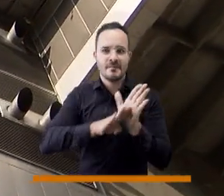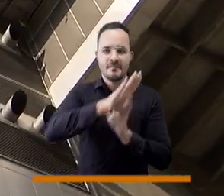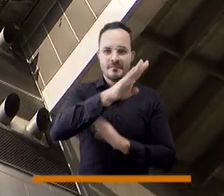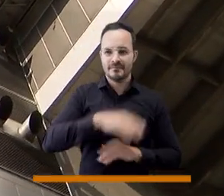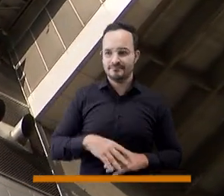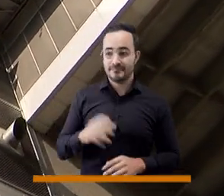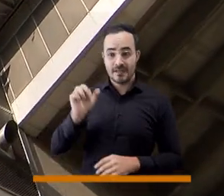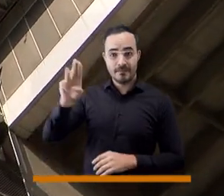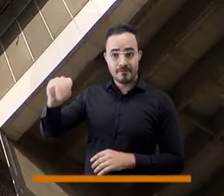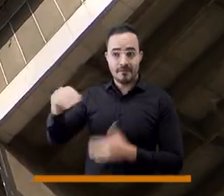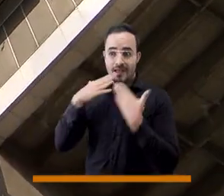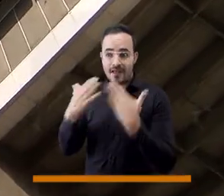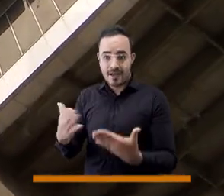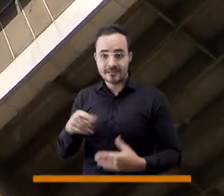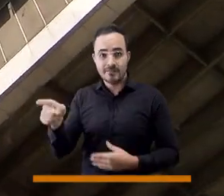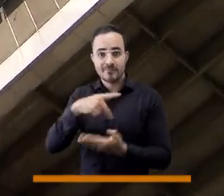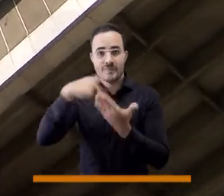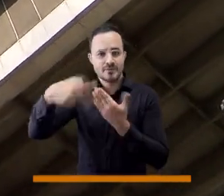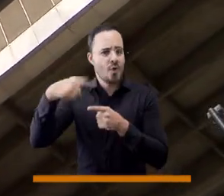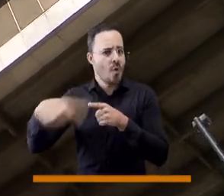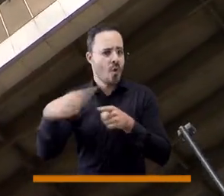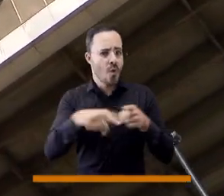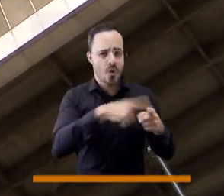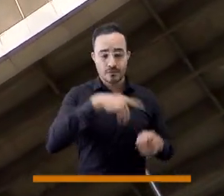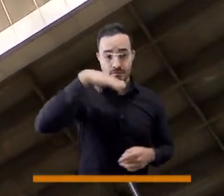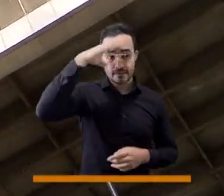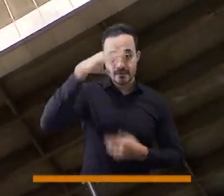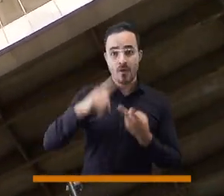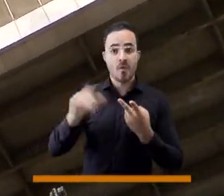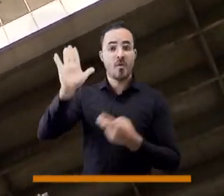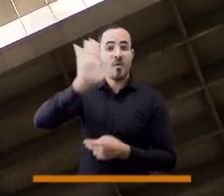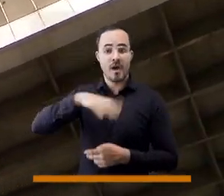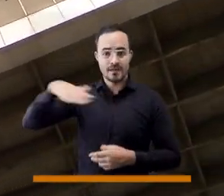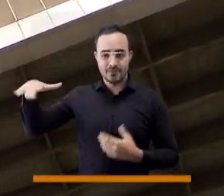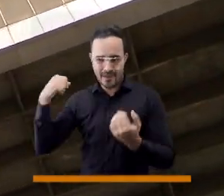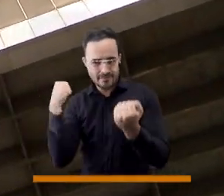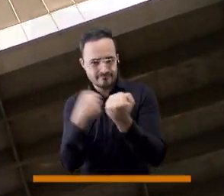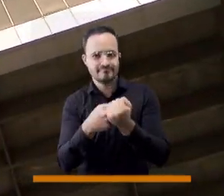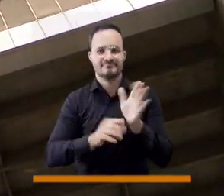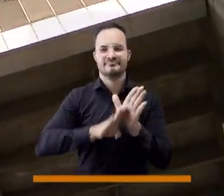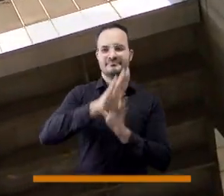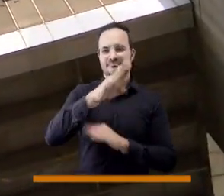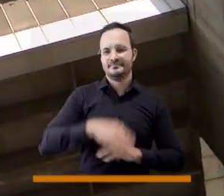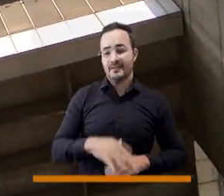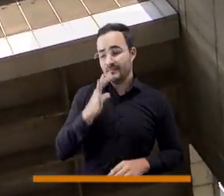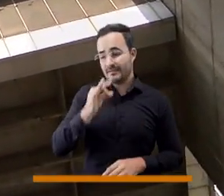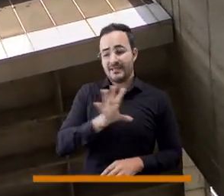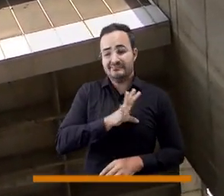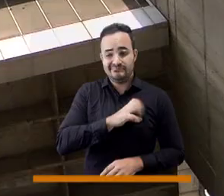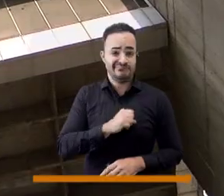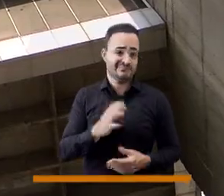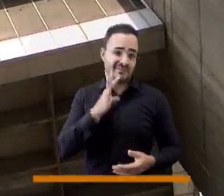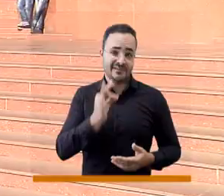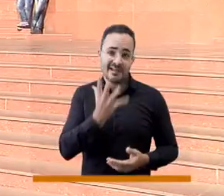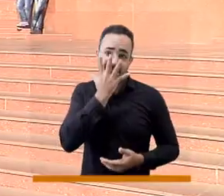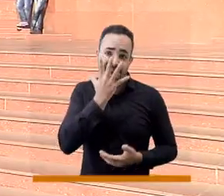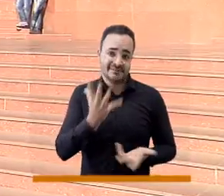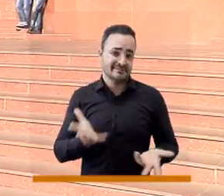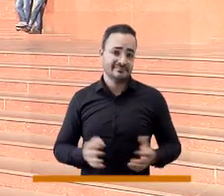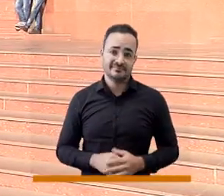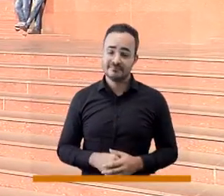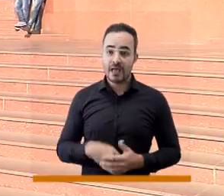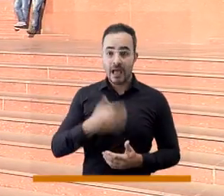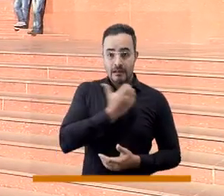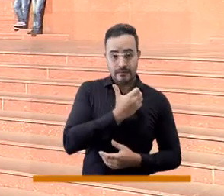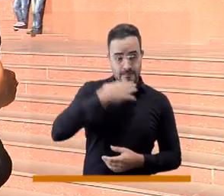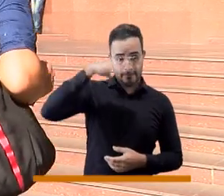apalanca los principales proyectos de Medellín y el departamento. Por eso es lamentable, es vergonzoso que